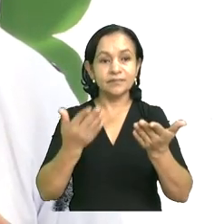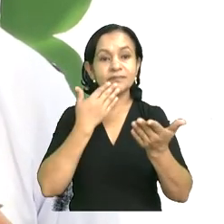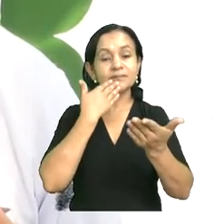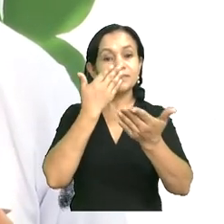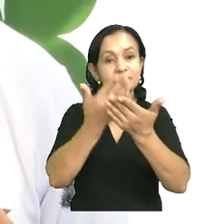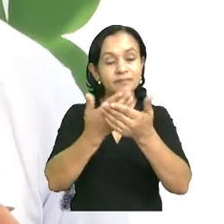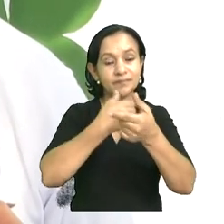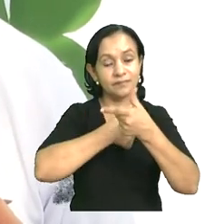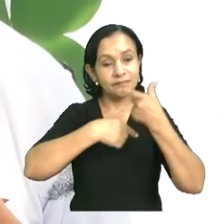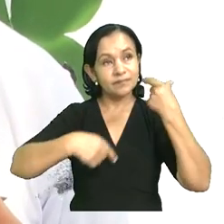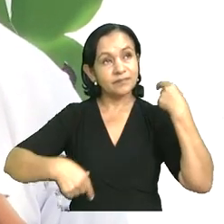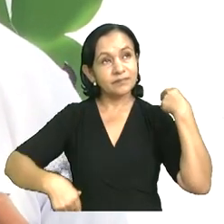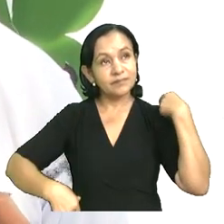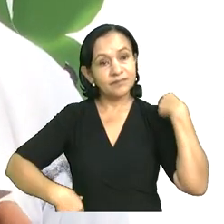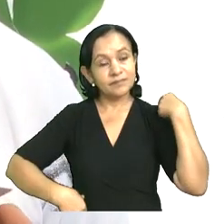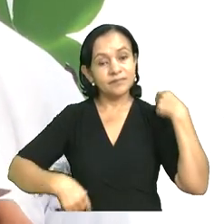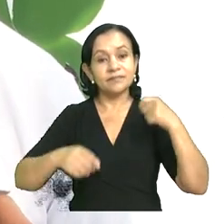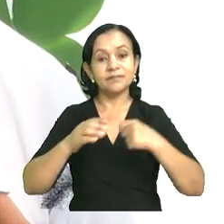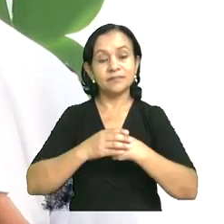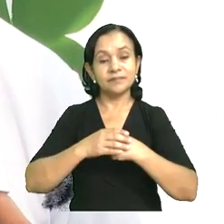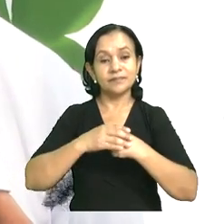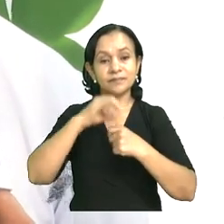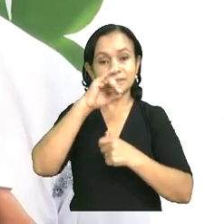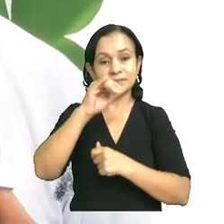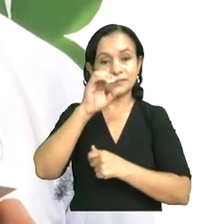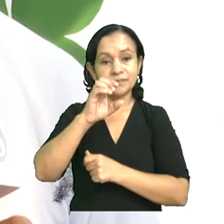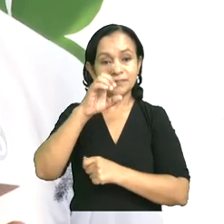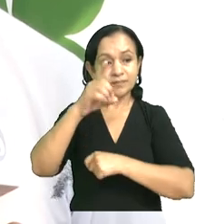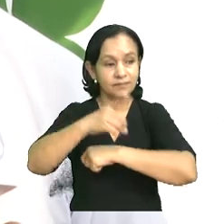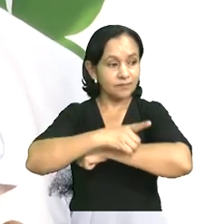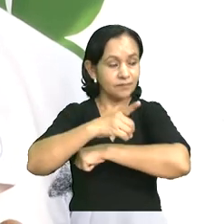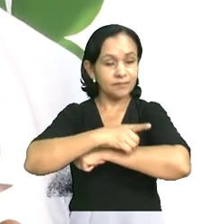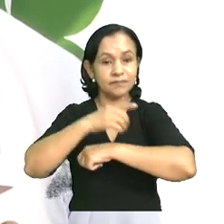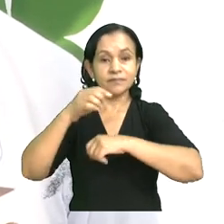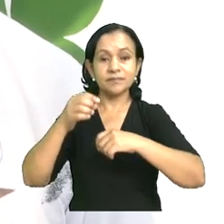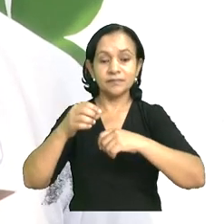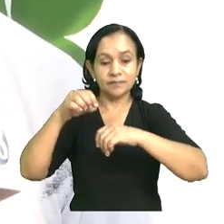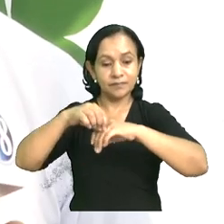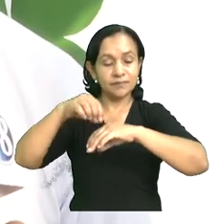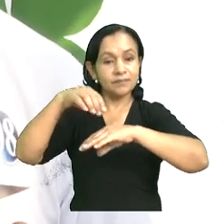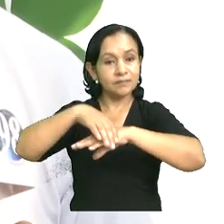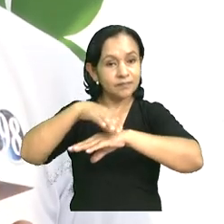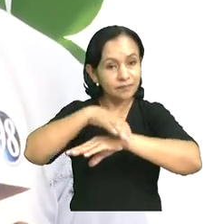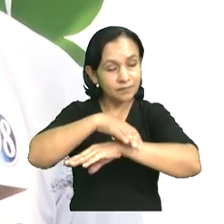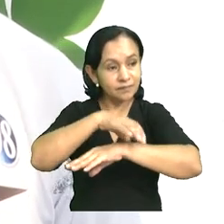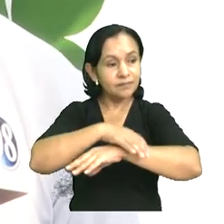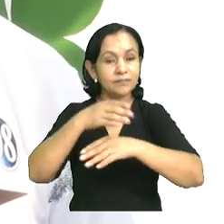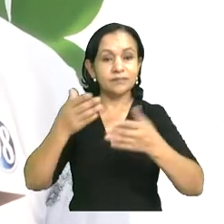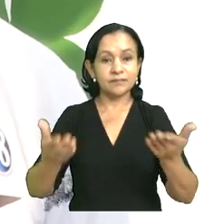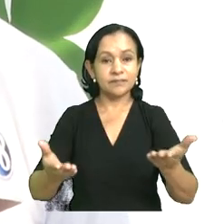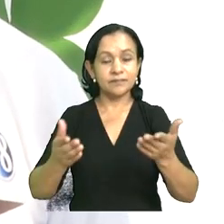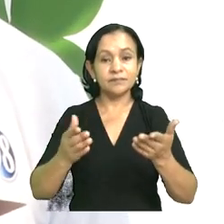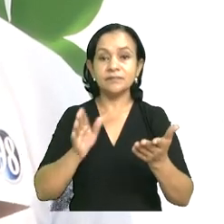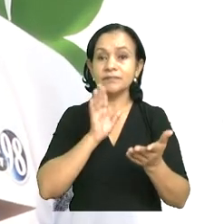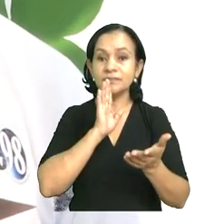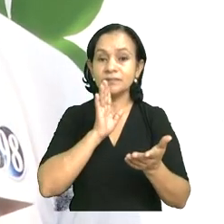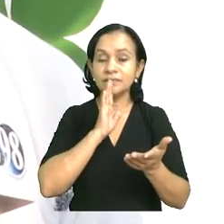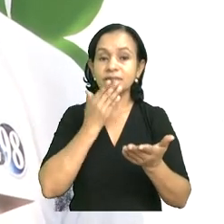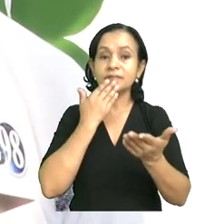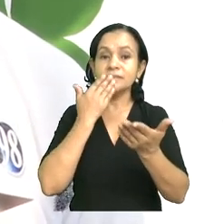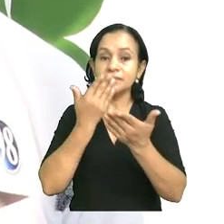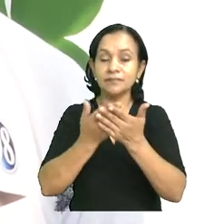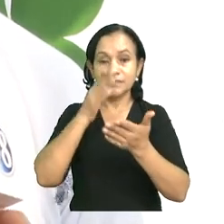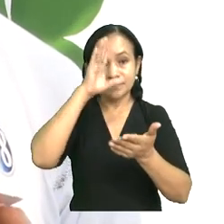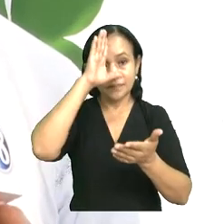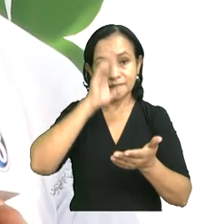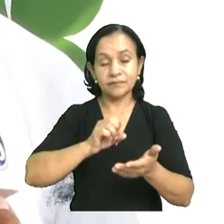presidente José Daniel Ortega Saavedra y a la compañera Rosario Murillo. Agradecemos también a la Embajada